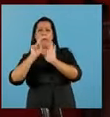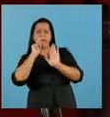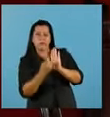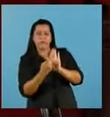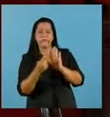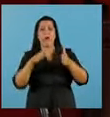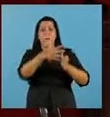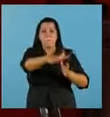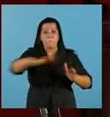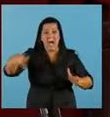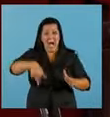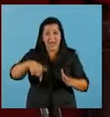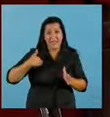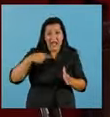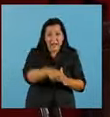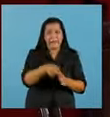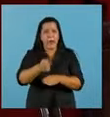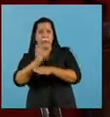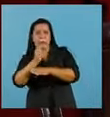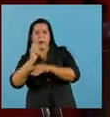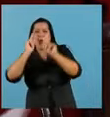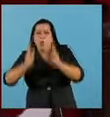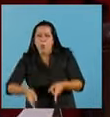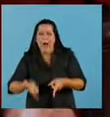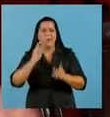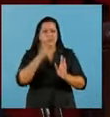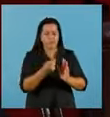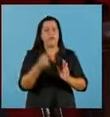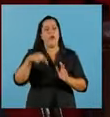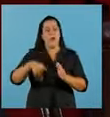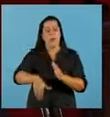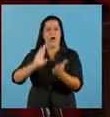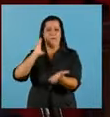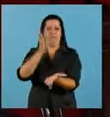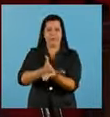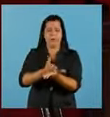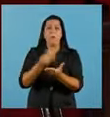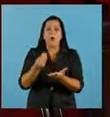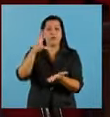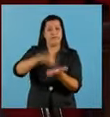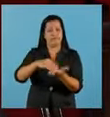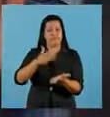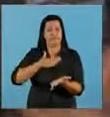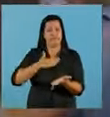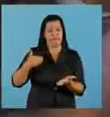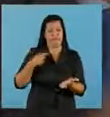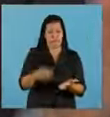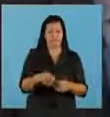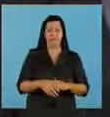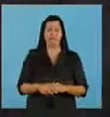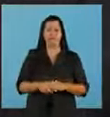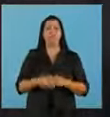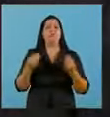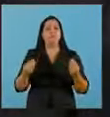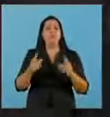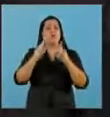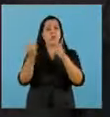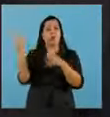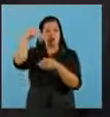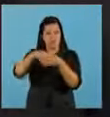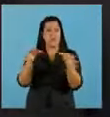espacios marítimos bajo jurisdicción argentina o en aguas donde nuestro país tiene soberanía sobre recursos marinos, lo que incluye a las